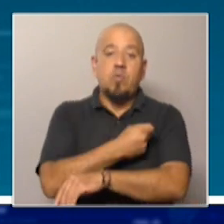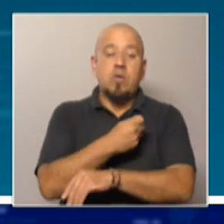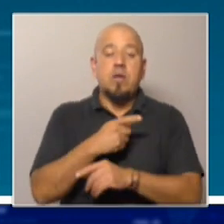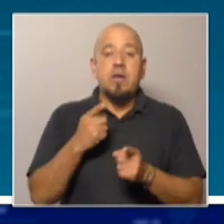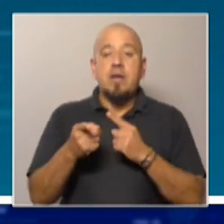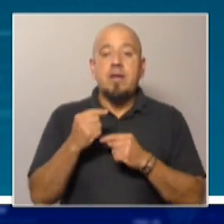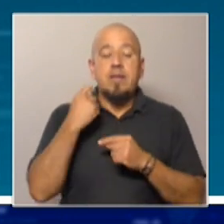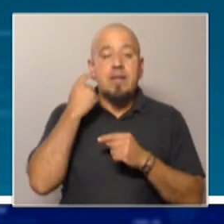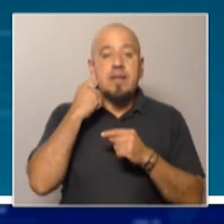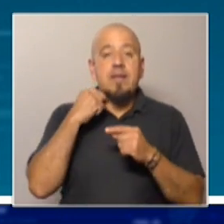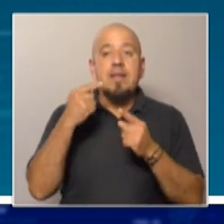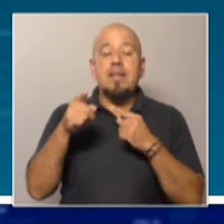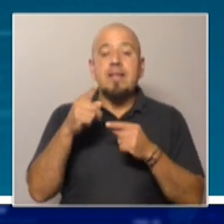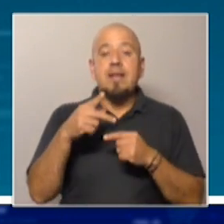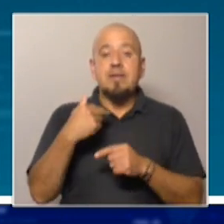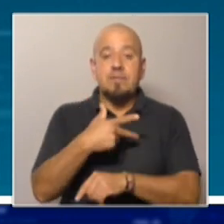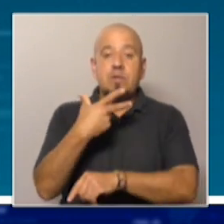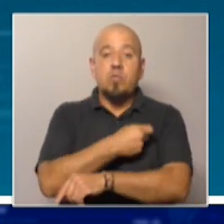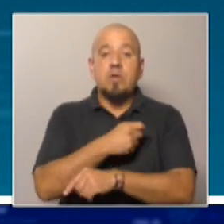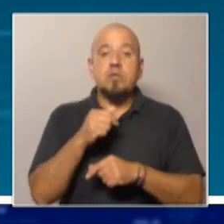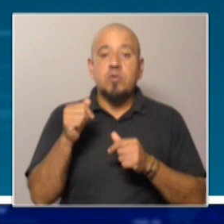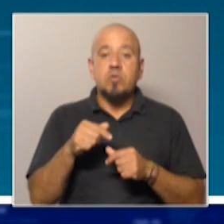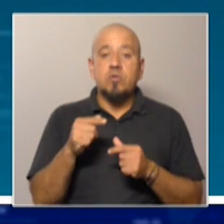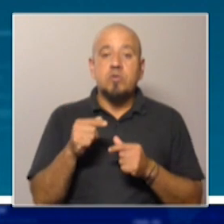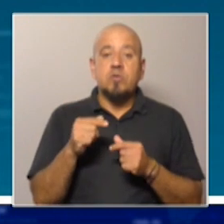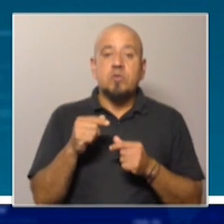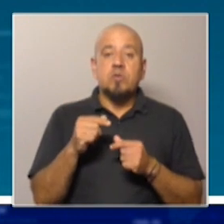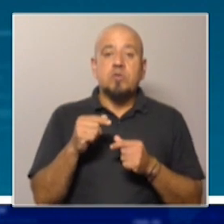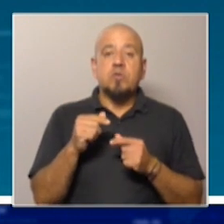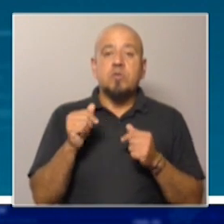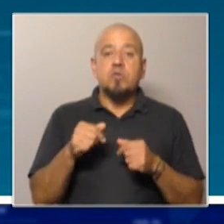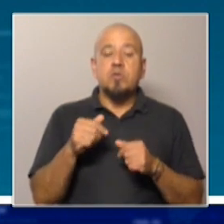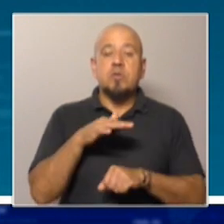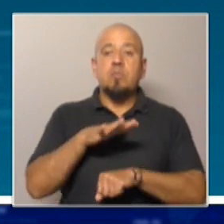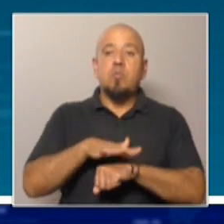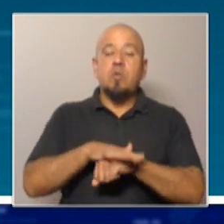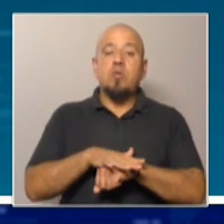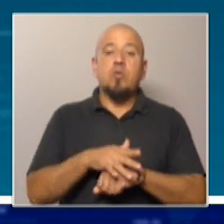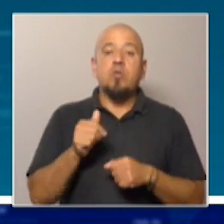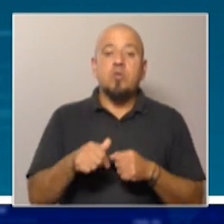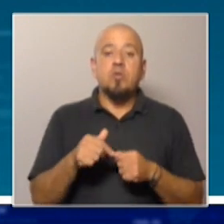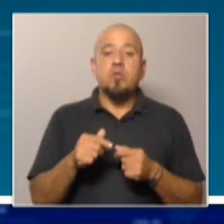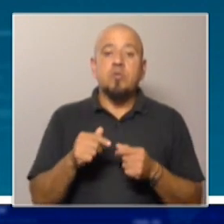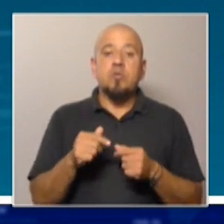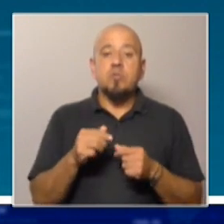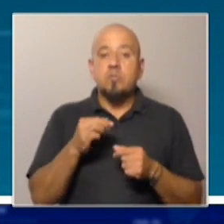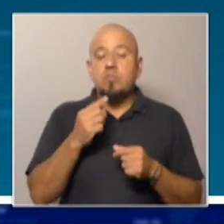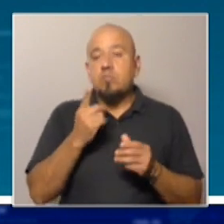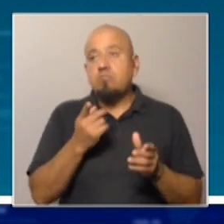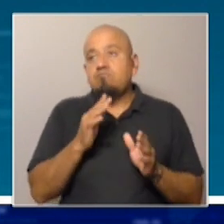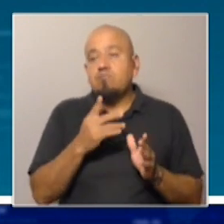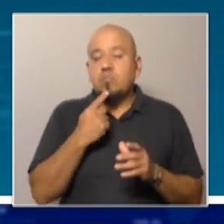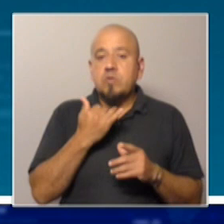de las vacunas está dada por eso. Todavía en las vacunas que están en este momento en oferta, por decirlo de alguna